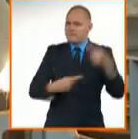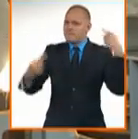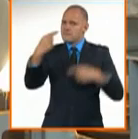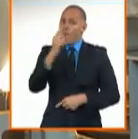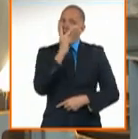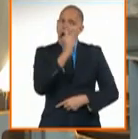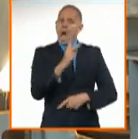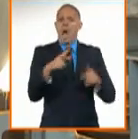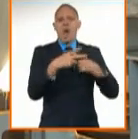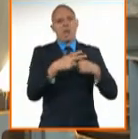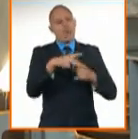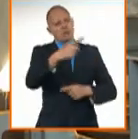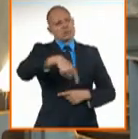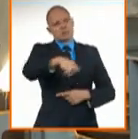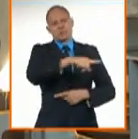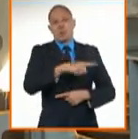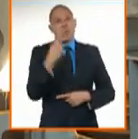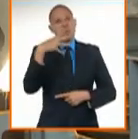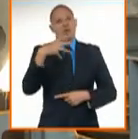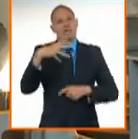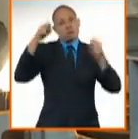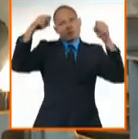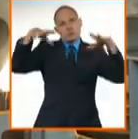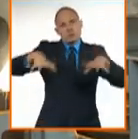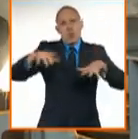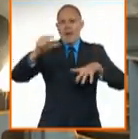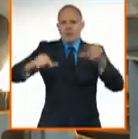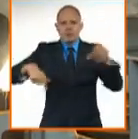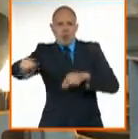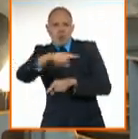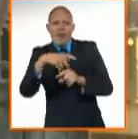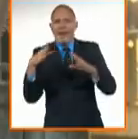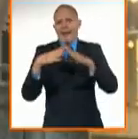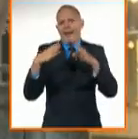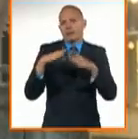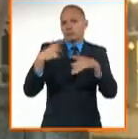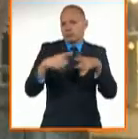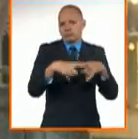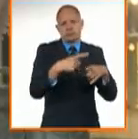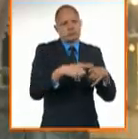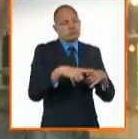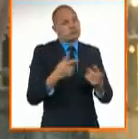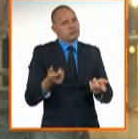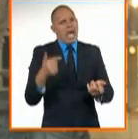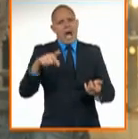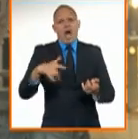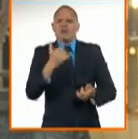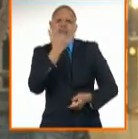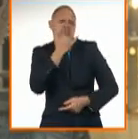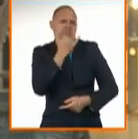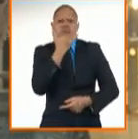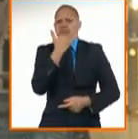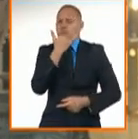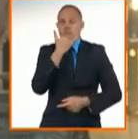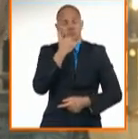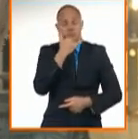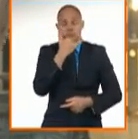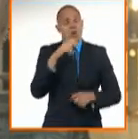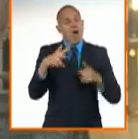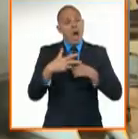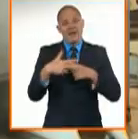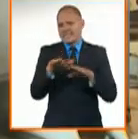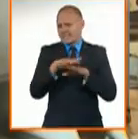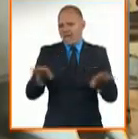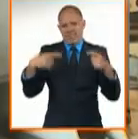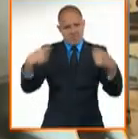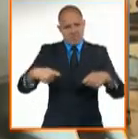constante para revertir la actual contingencia del sistema eléctrico bernardo espinoza